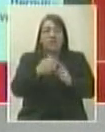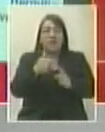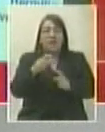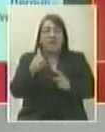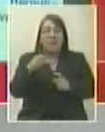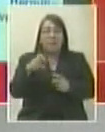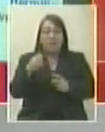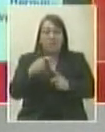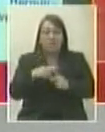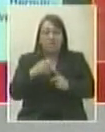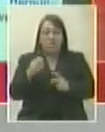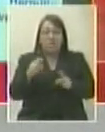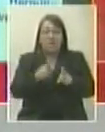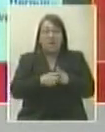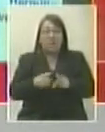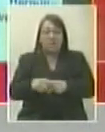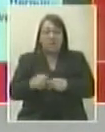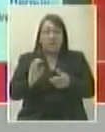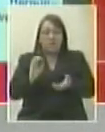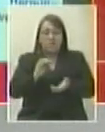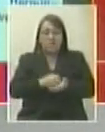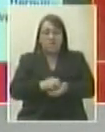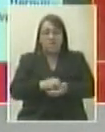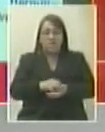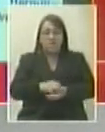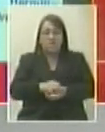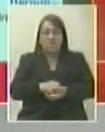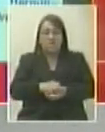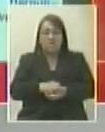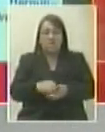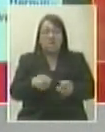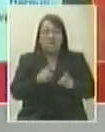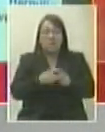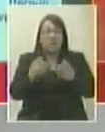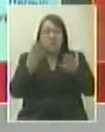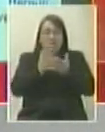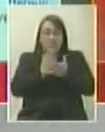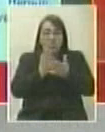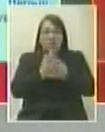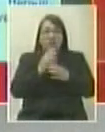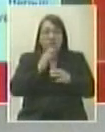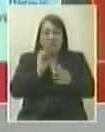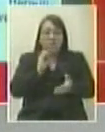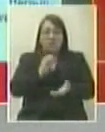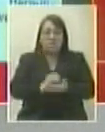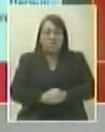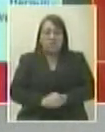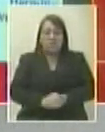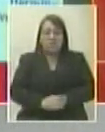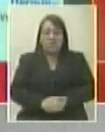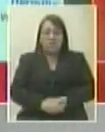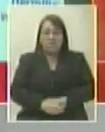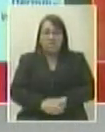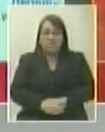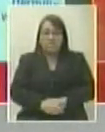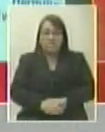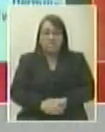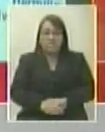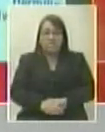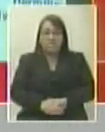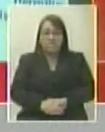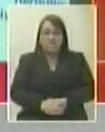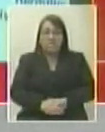Tarapoto. Asimismo, se está considerando, además de los estudios viales, de los estudios técnicos, se están